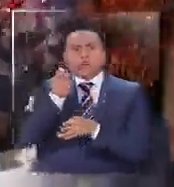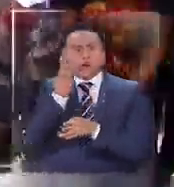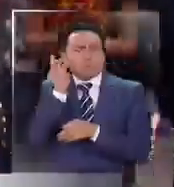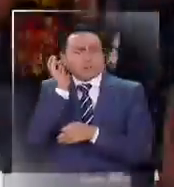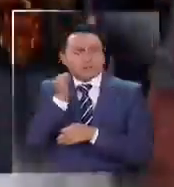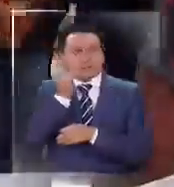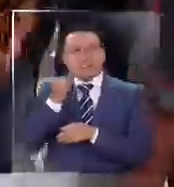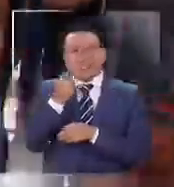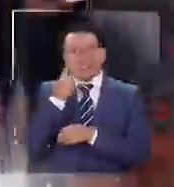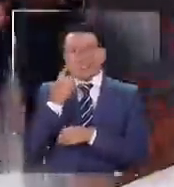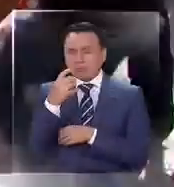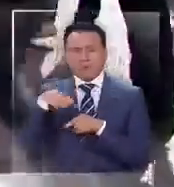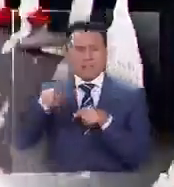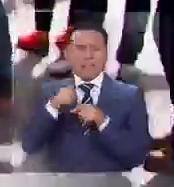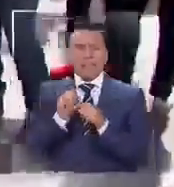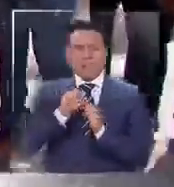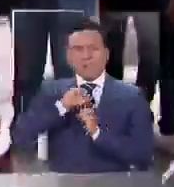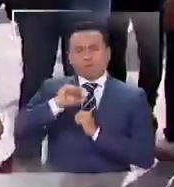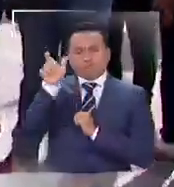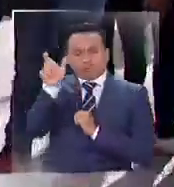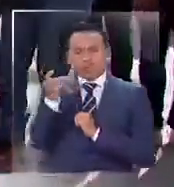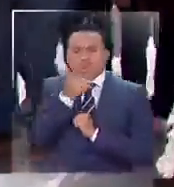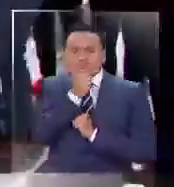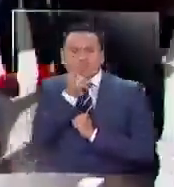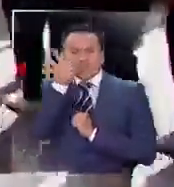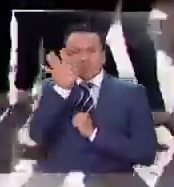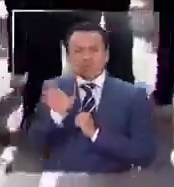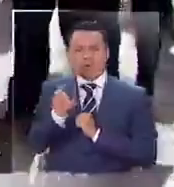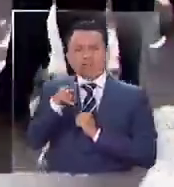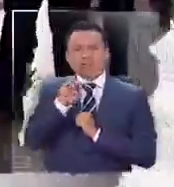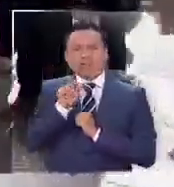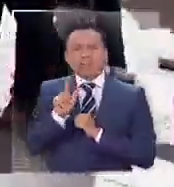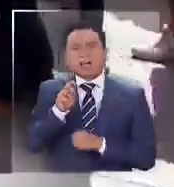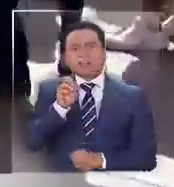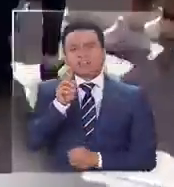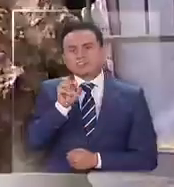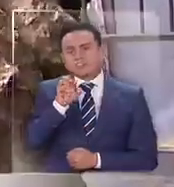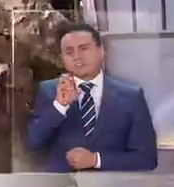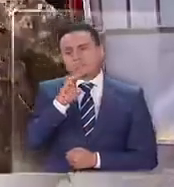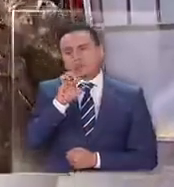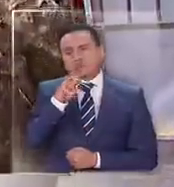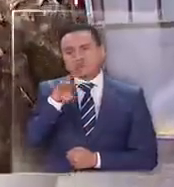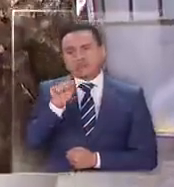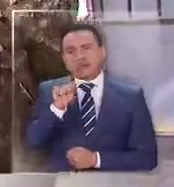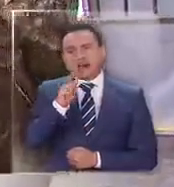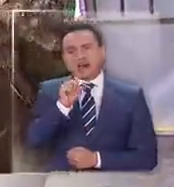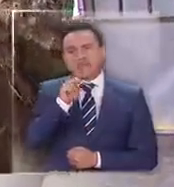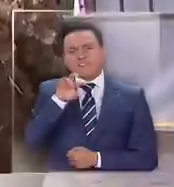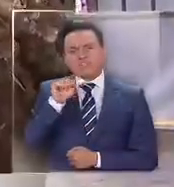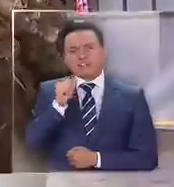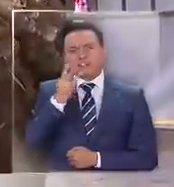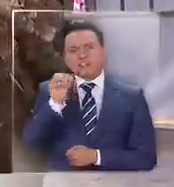Sus gritos eran contra el único sospechoso, Miguel Andrés Espinosa Aravena, de 30 años.